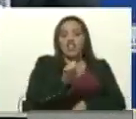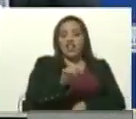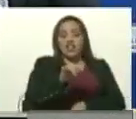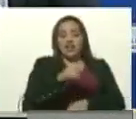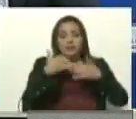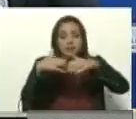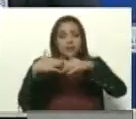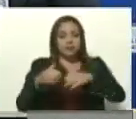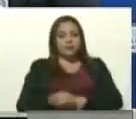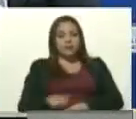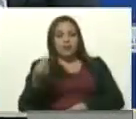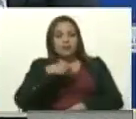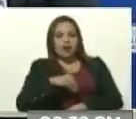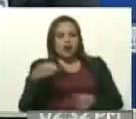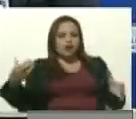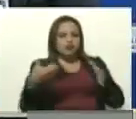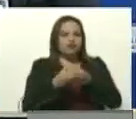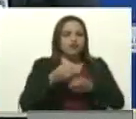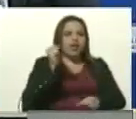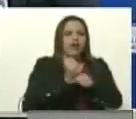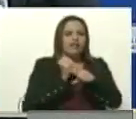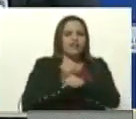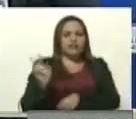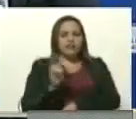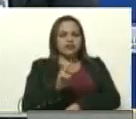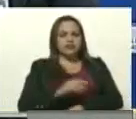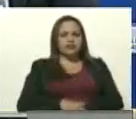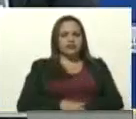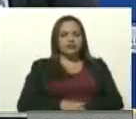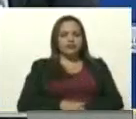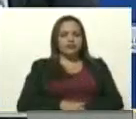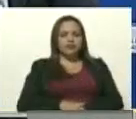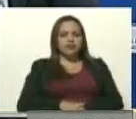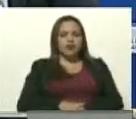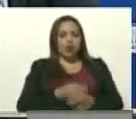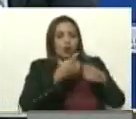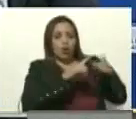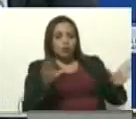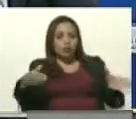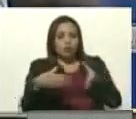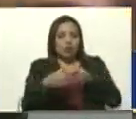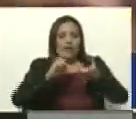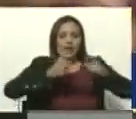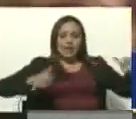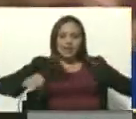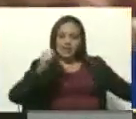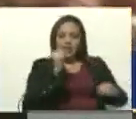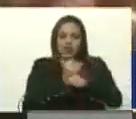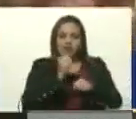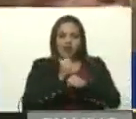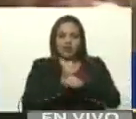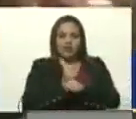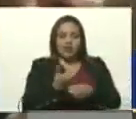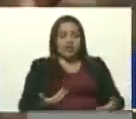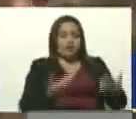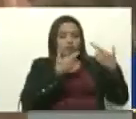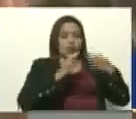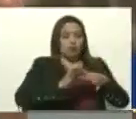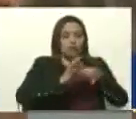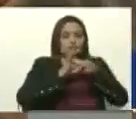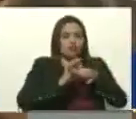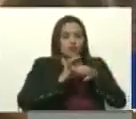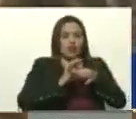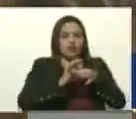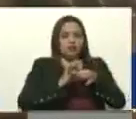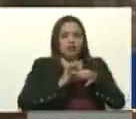la Confederación de Trabajadores de Venezuela, la Confederación General de Trabajadores, autoridades de la Alianza